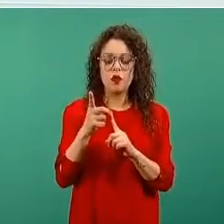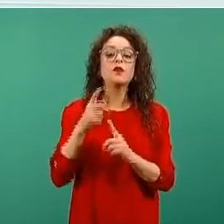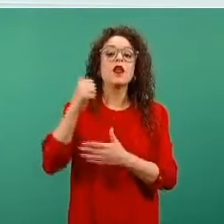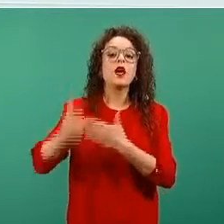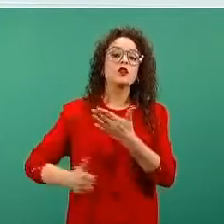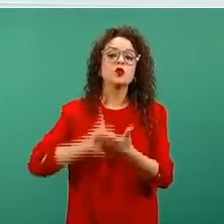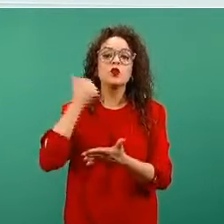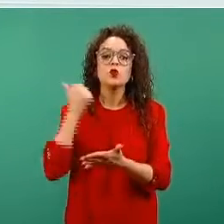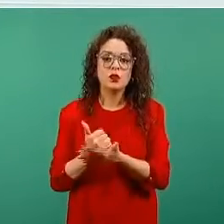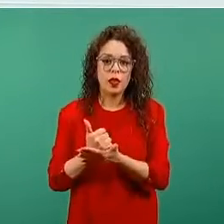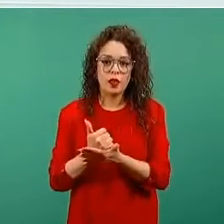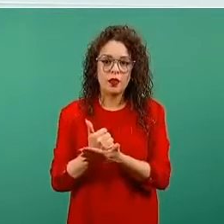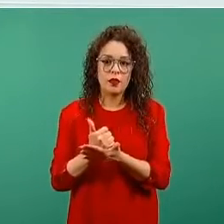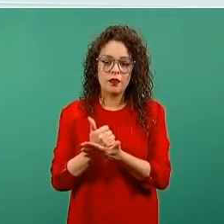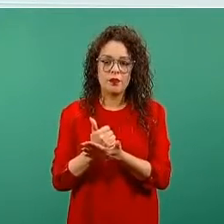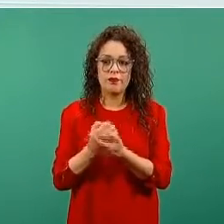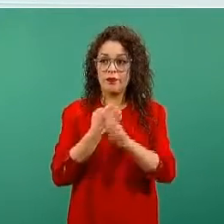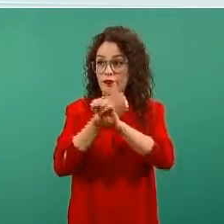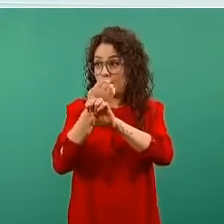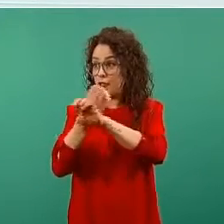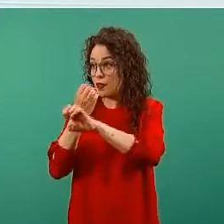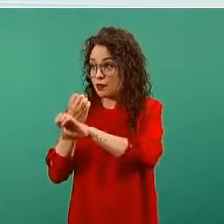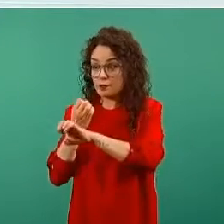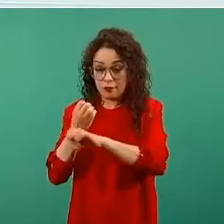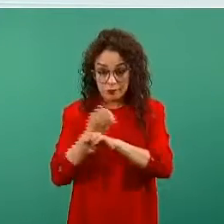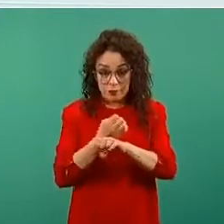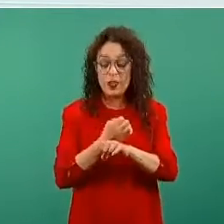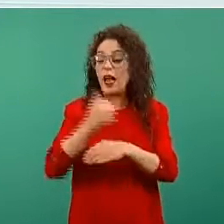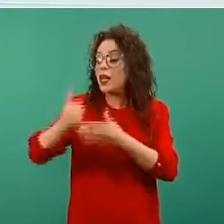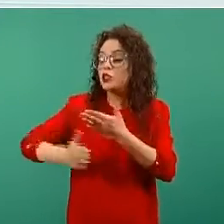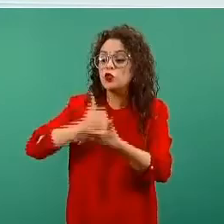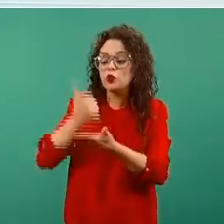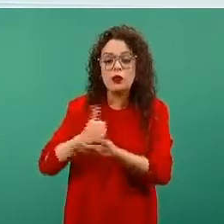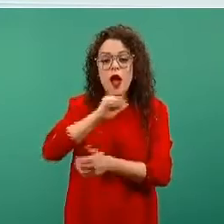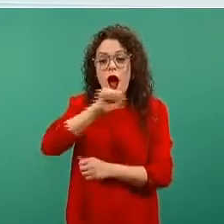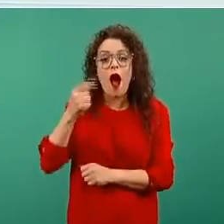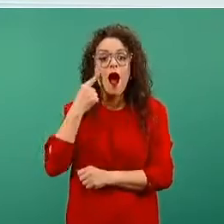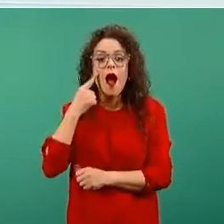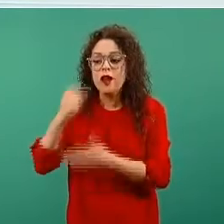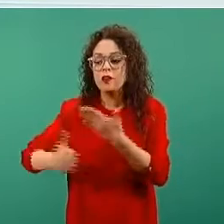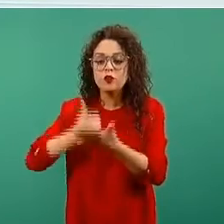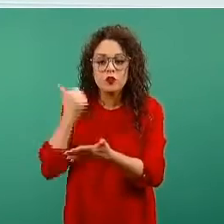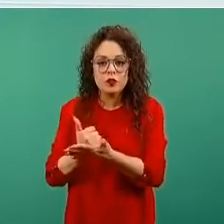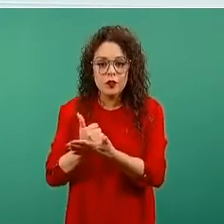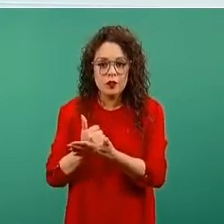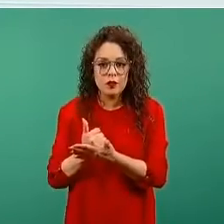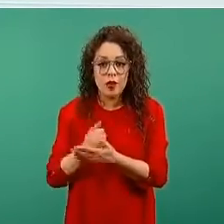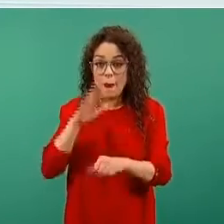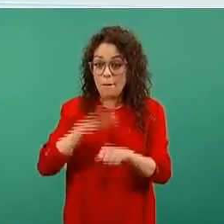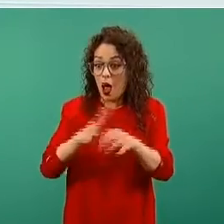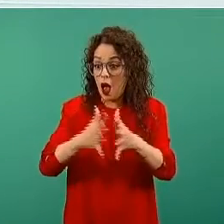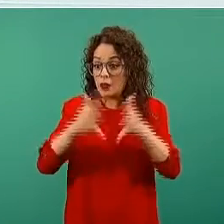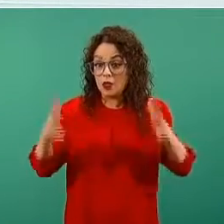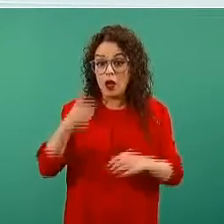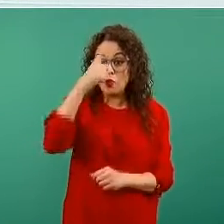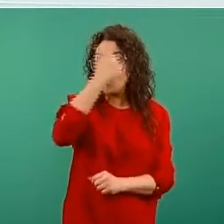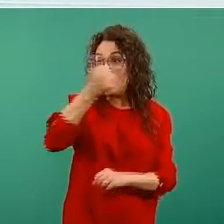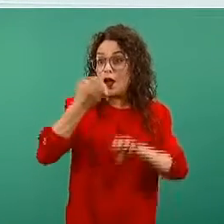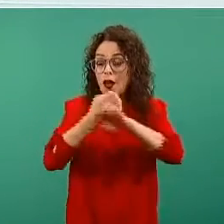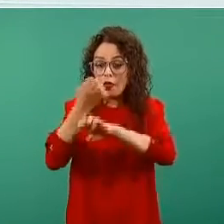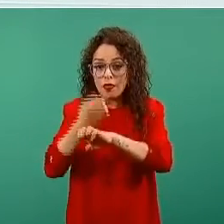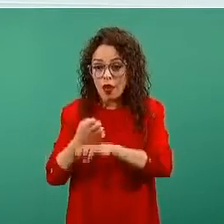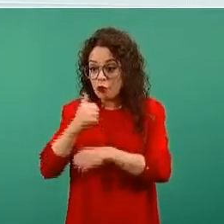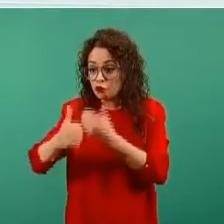capitales. Todas las ciudades capitales de las 32 entidades federativas, que es la ciudad más grande de cada una de ellas, están en